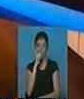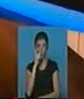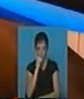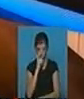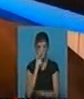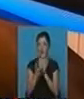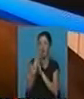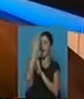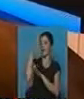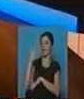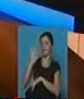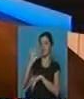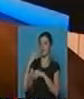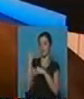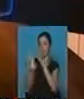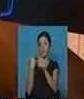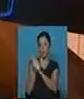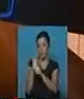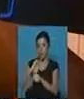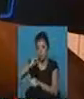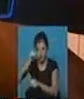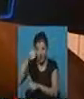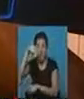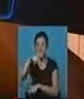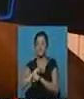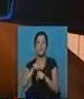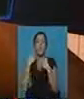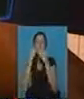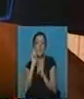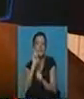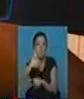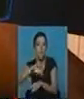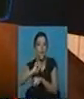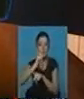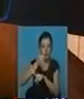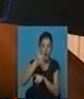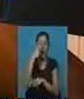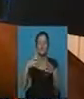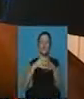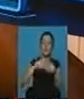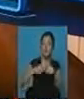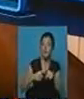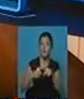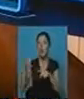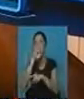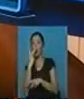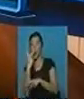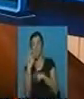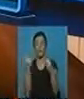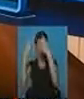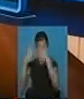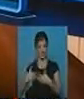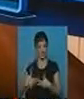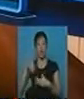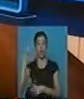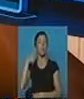no cosecharon un ganador. Para estas tampoco hay un claro ganador. Es un partido a dos, porque el sistema español está preparado para el